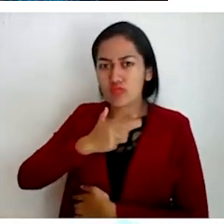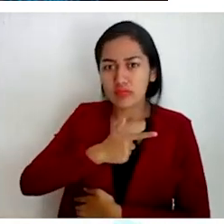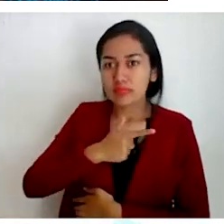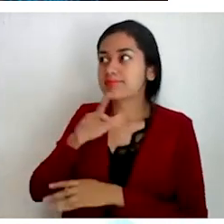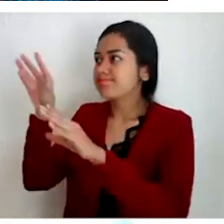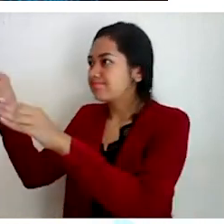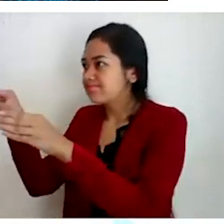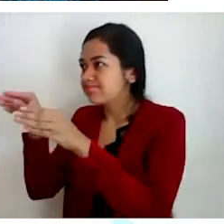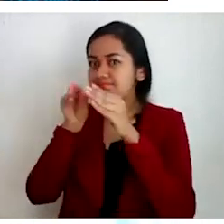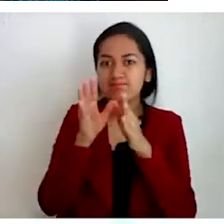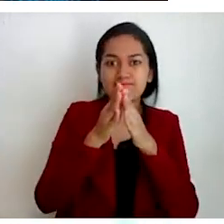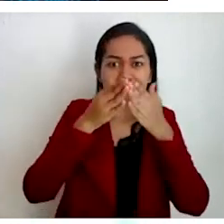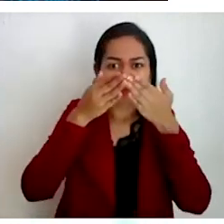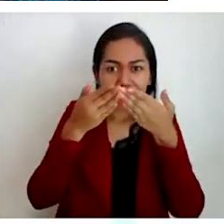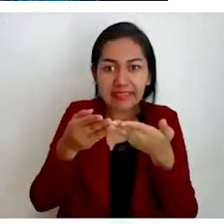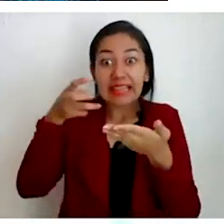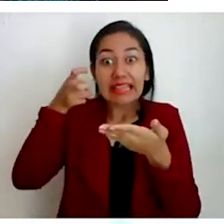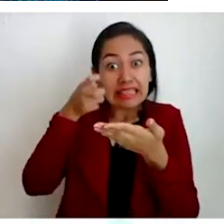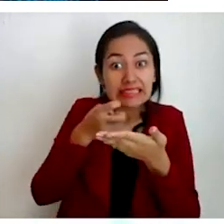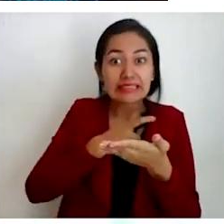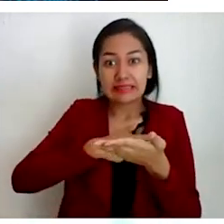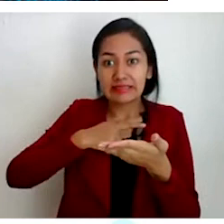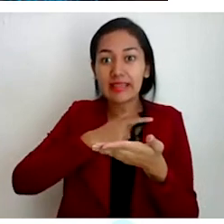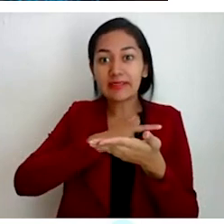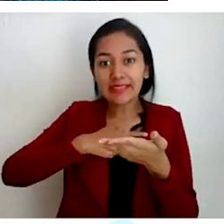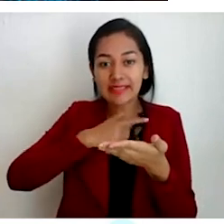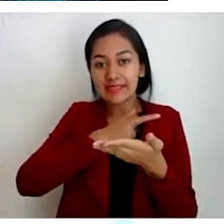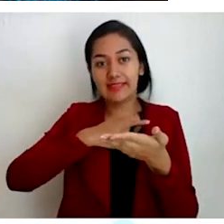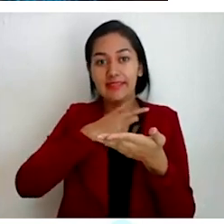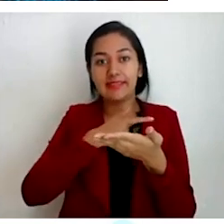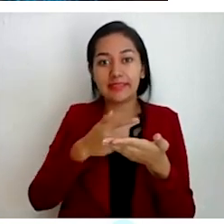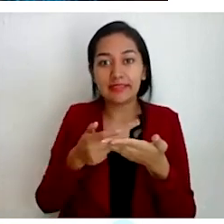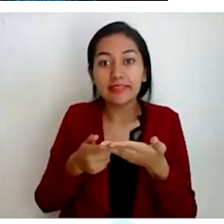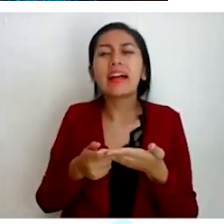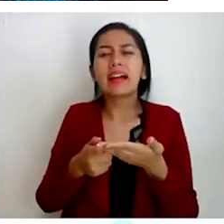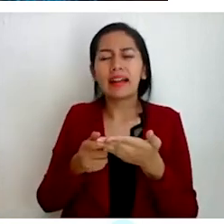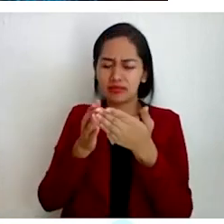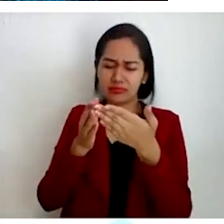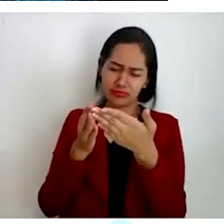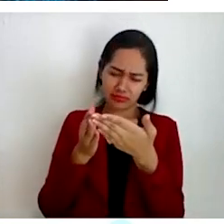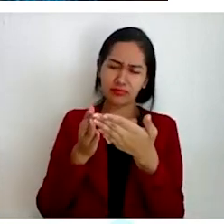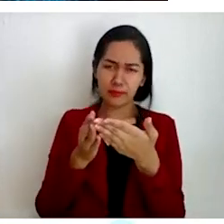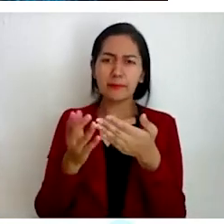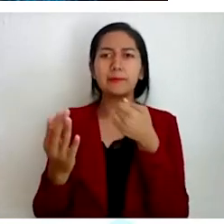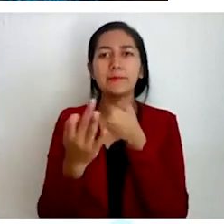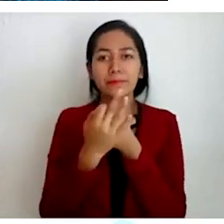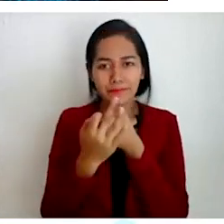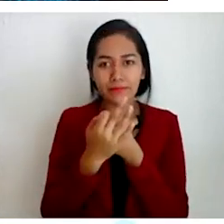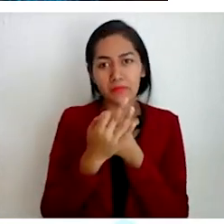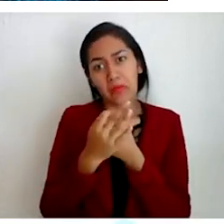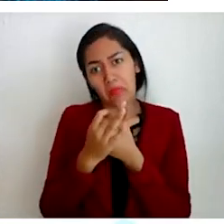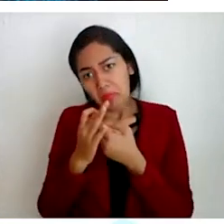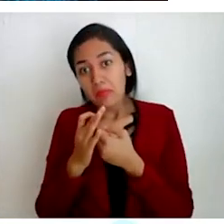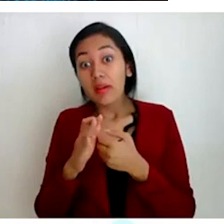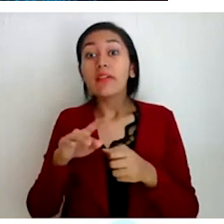entretenida y que te está dando algo, pues la terminas de ver. Si no, pues para qué estarse ahí sometiendo una... Esta película coreana que les digo,